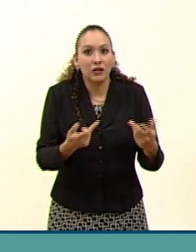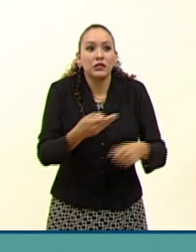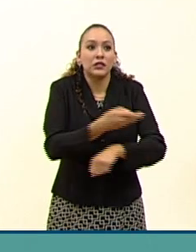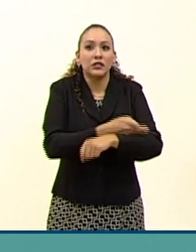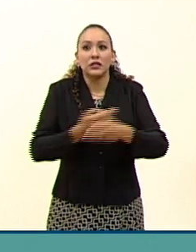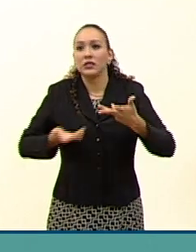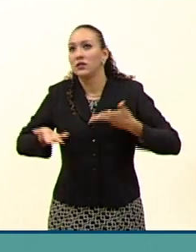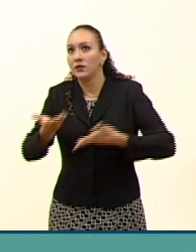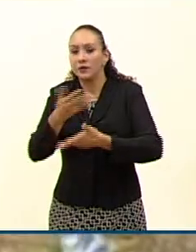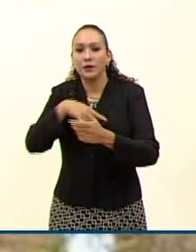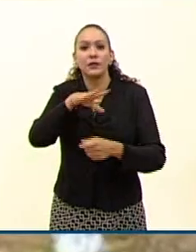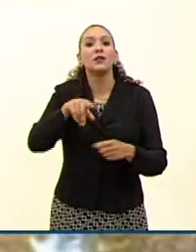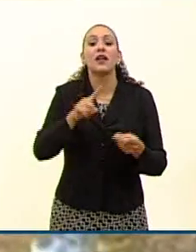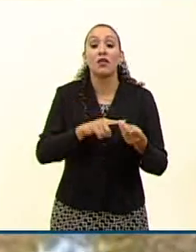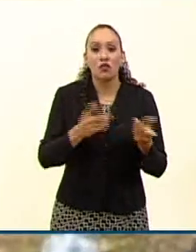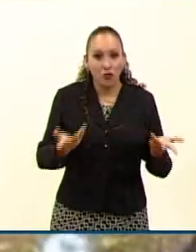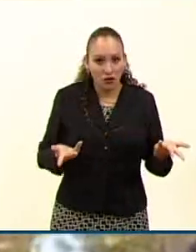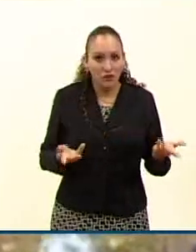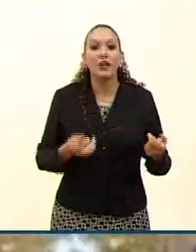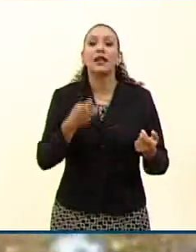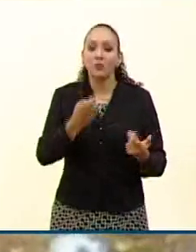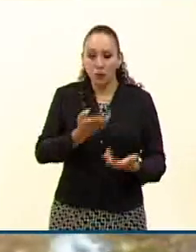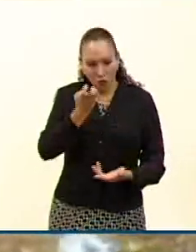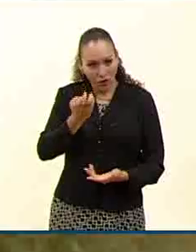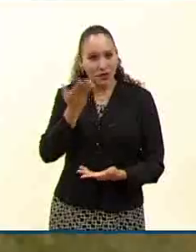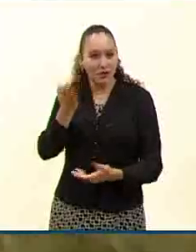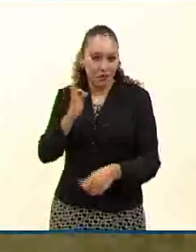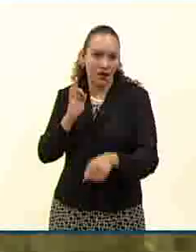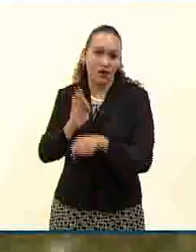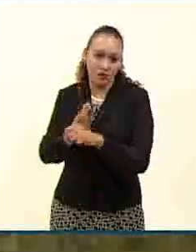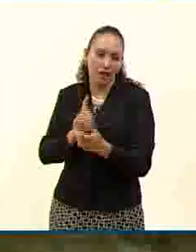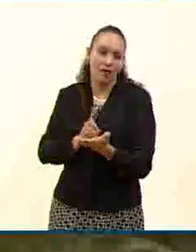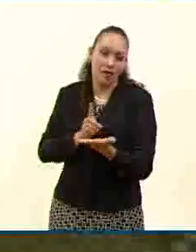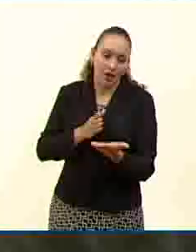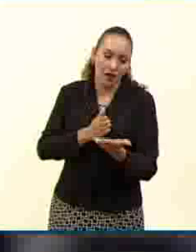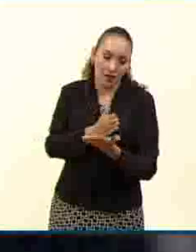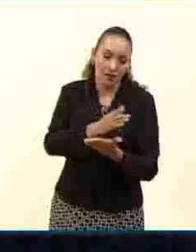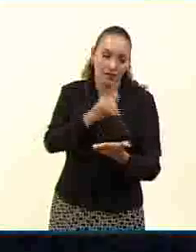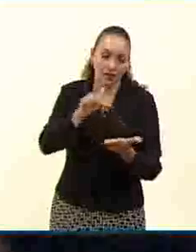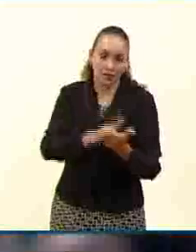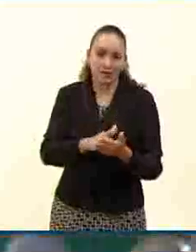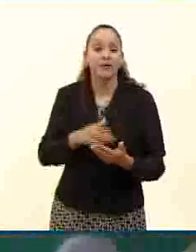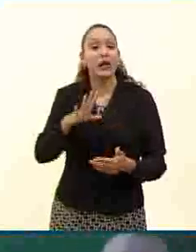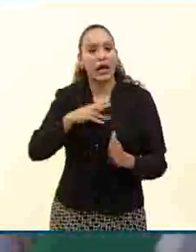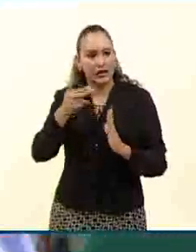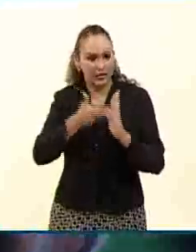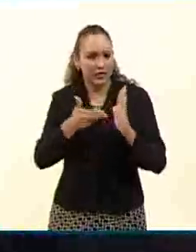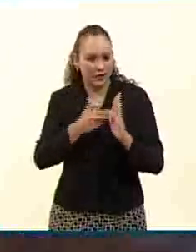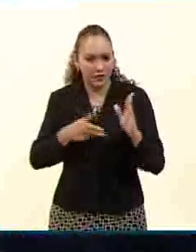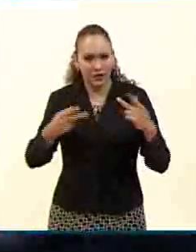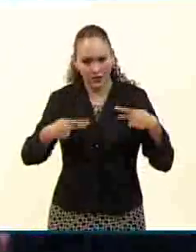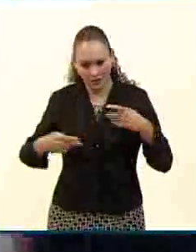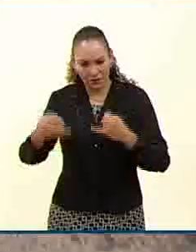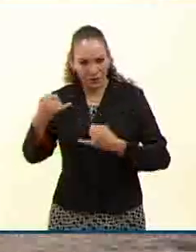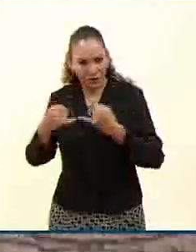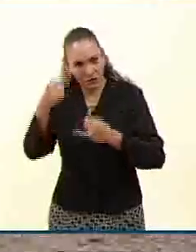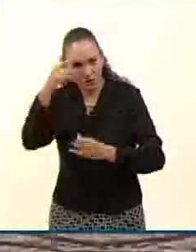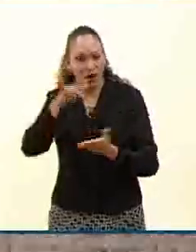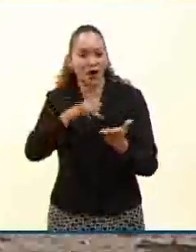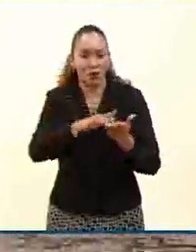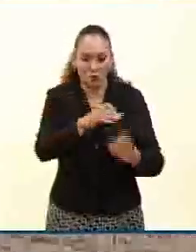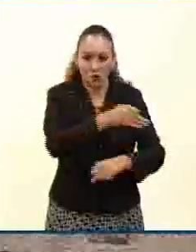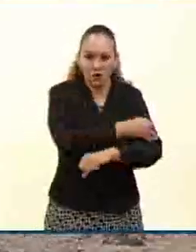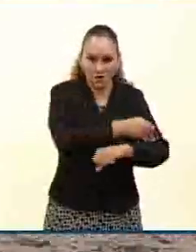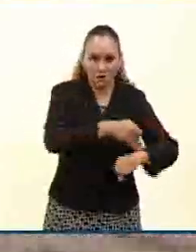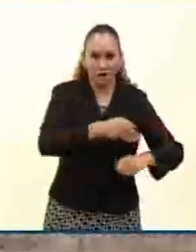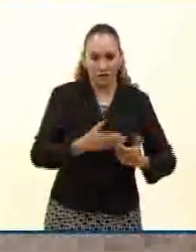que ha ido en aumento debido a la inseguridad. Recordó que las principales herramientas con que cuentan las personas juzgadoras para apoyar a las familias de